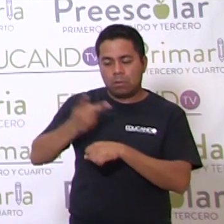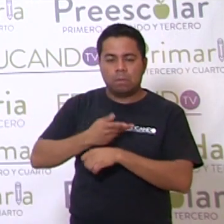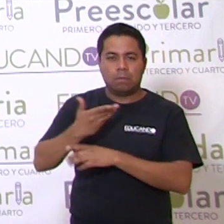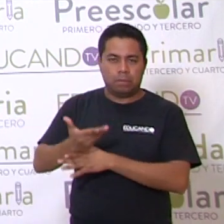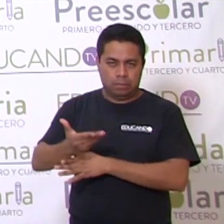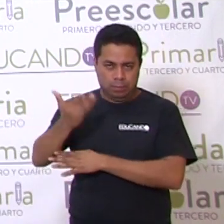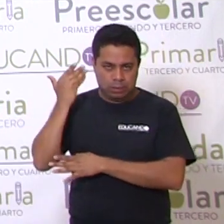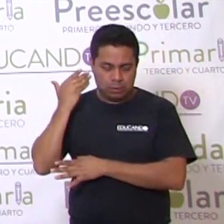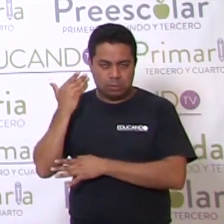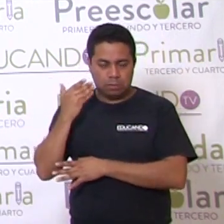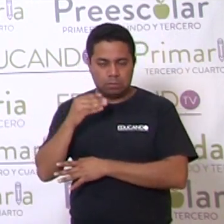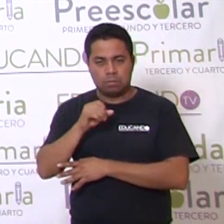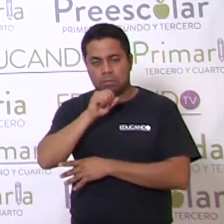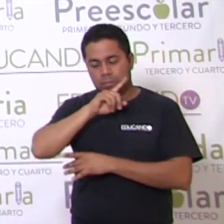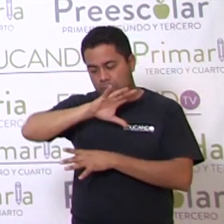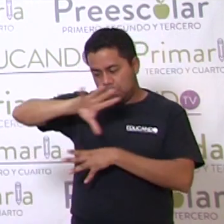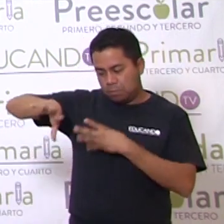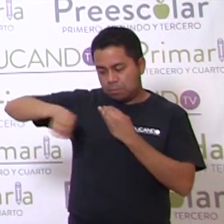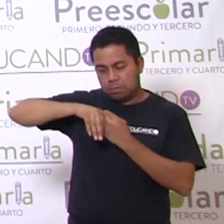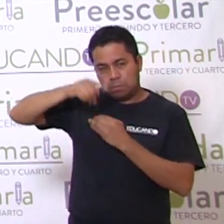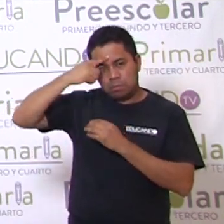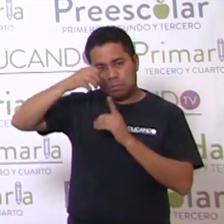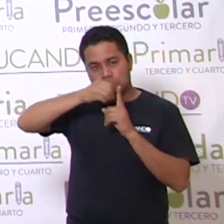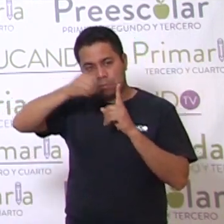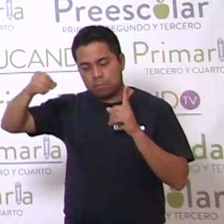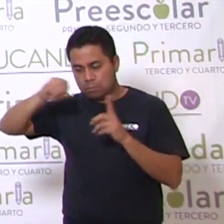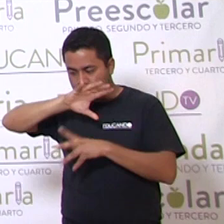Y tenemos nuestro complemento de la oración.